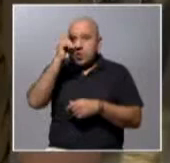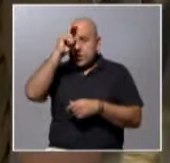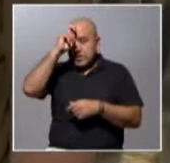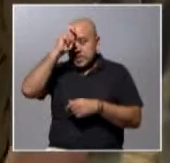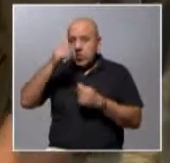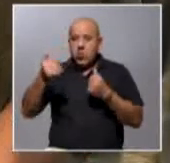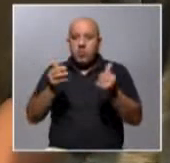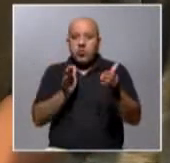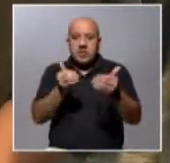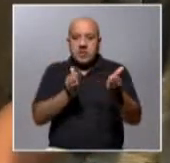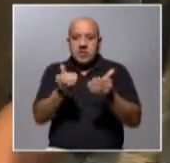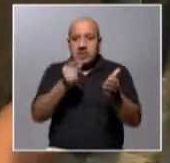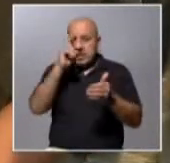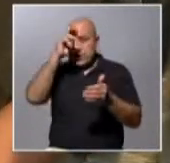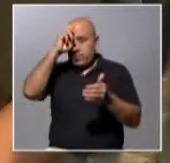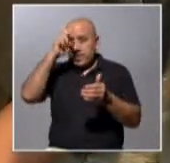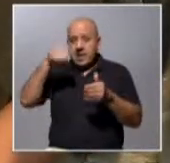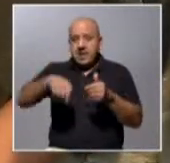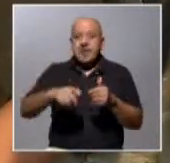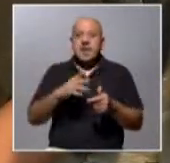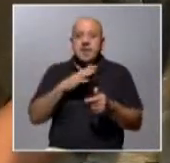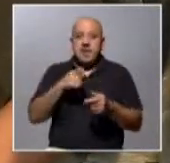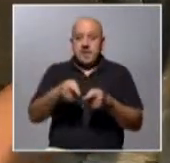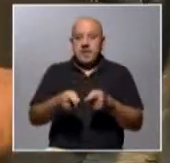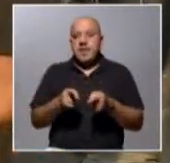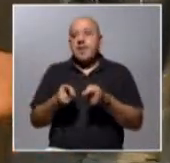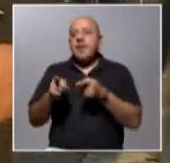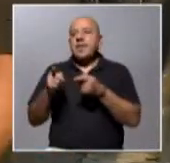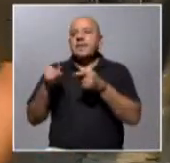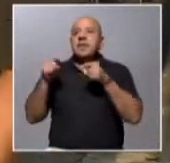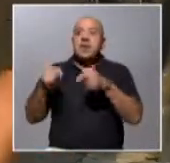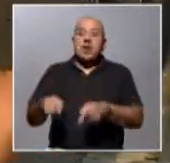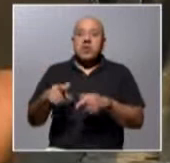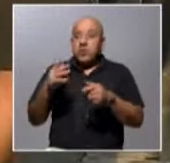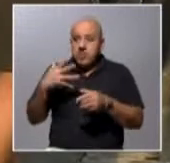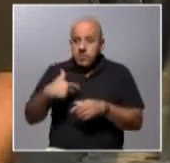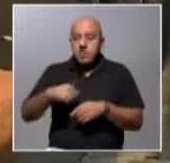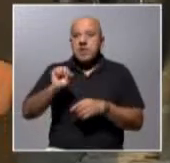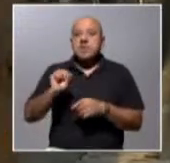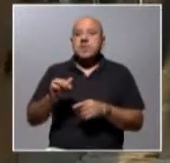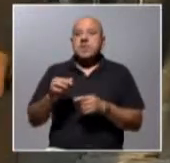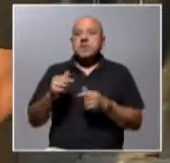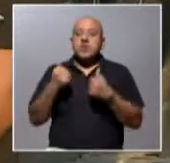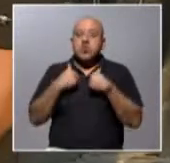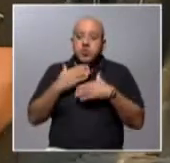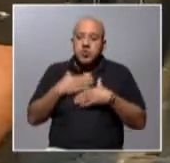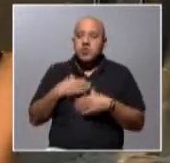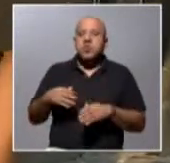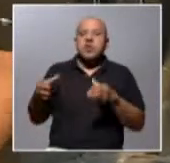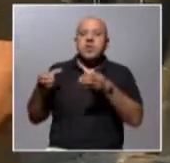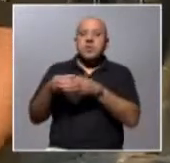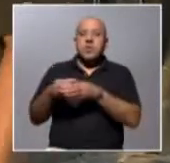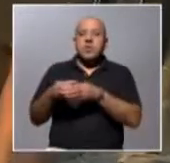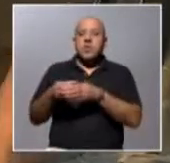una policlínica, que hace más de 30 años que funciona. Y bueno, esto es un eslabón más de la cadena, nosotros somos un equipo, esto